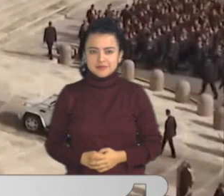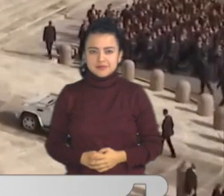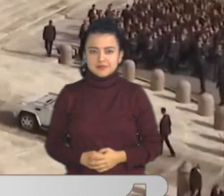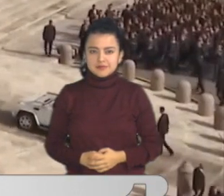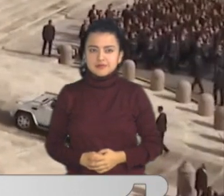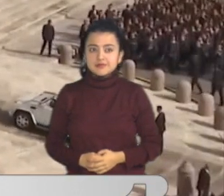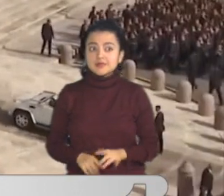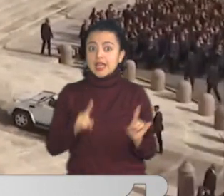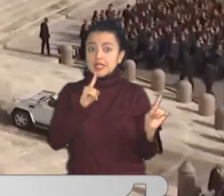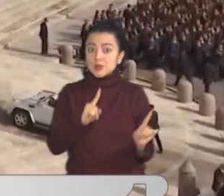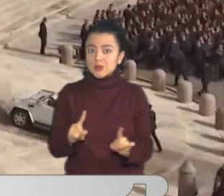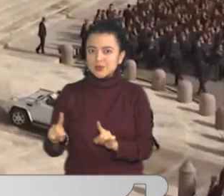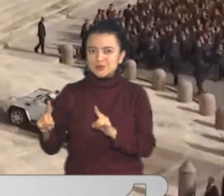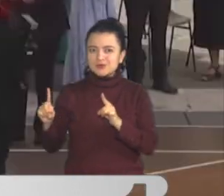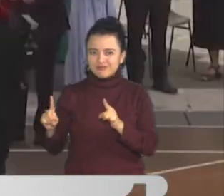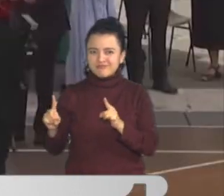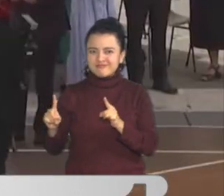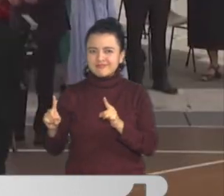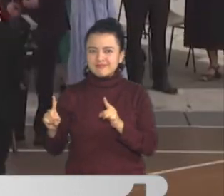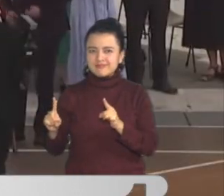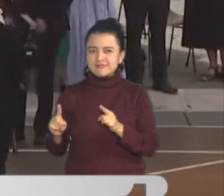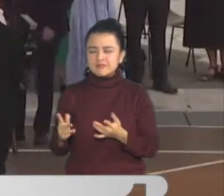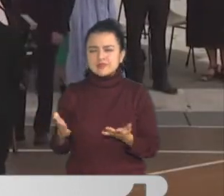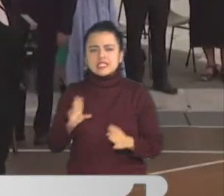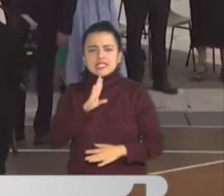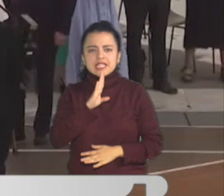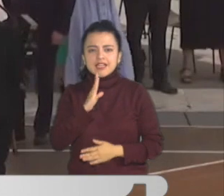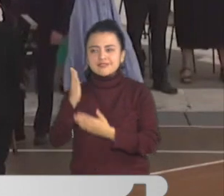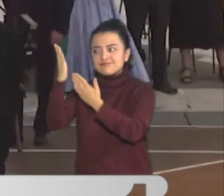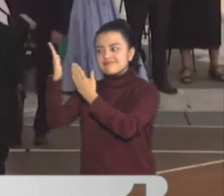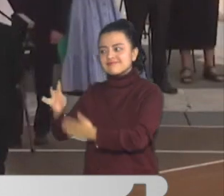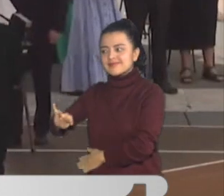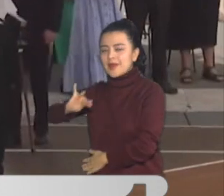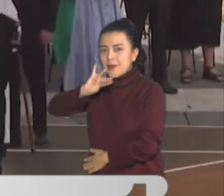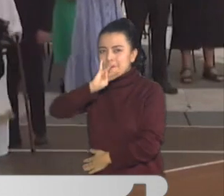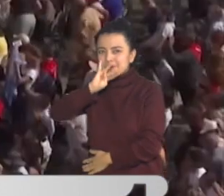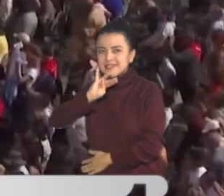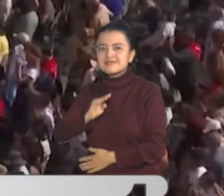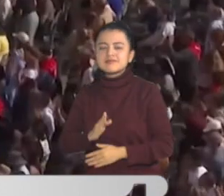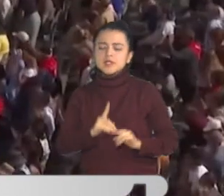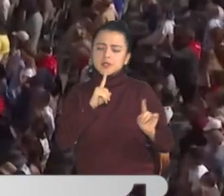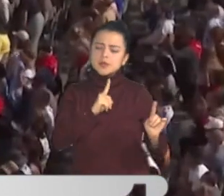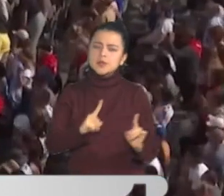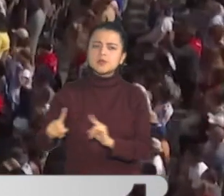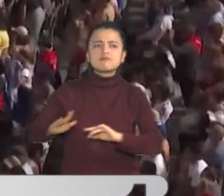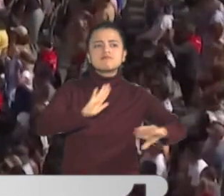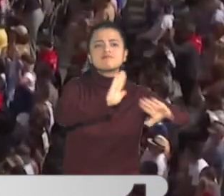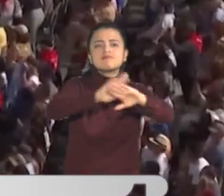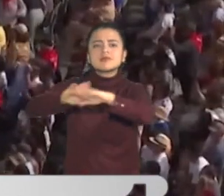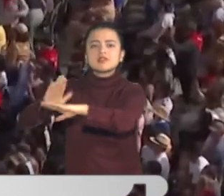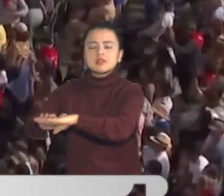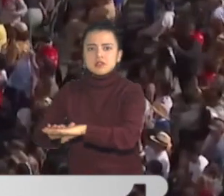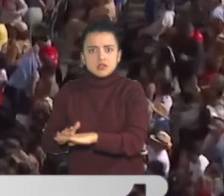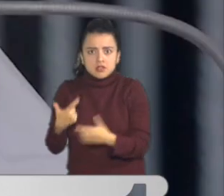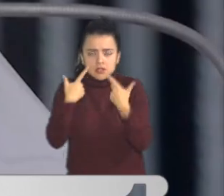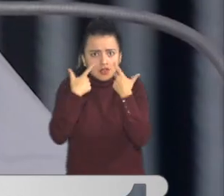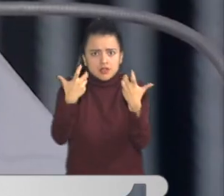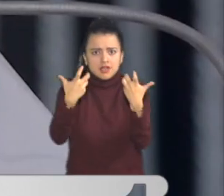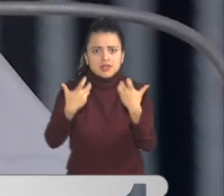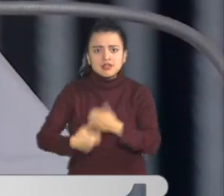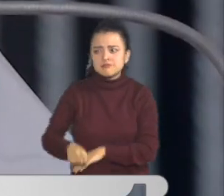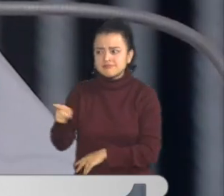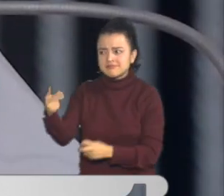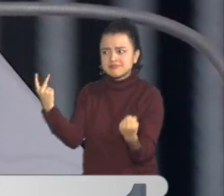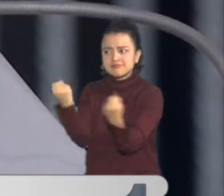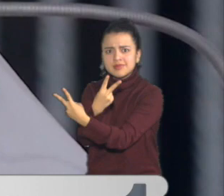En su discurso a los representantes de las obras para la ayuda de las iglesias orientales, el Papa Francisco aseguró que en Ucrania se ha repetido el drama de